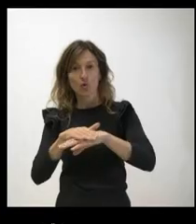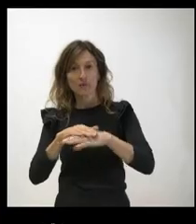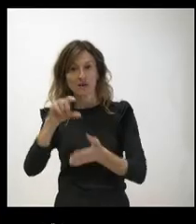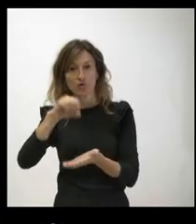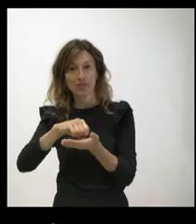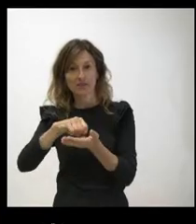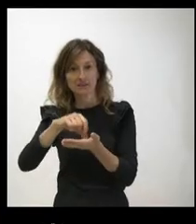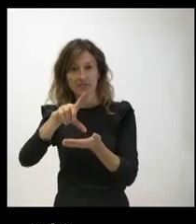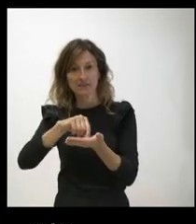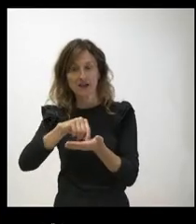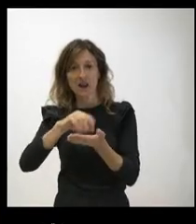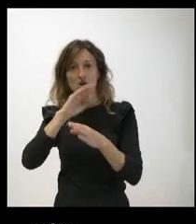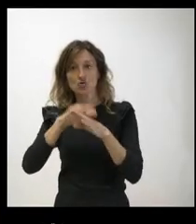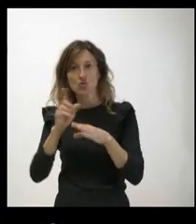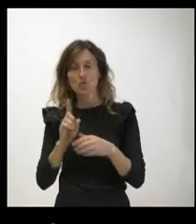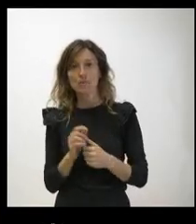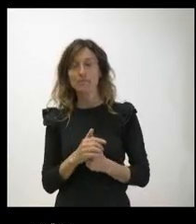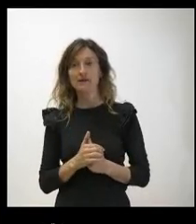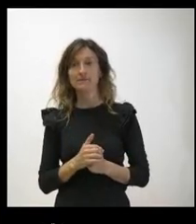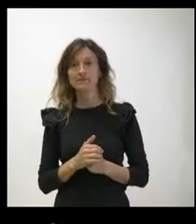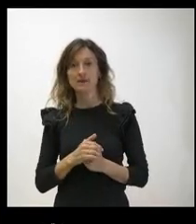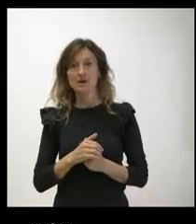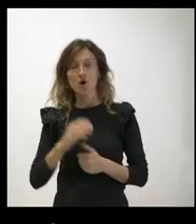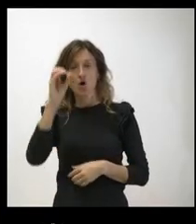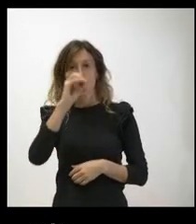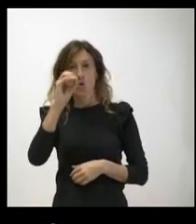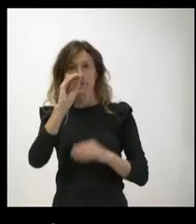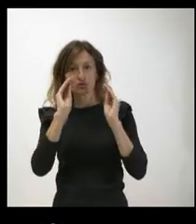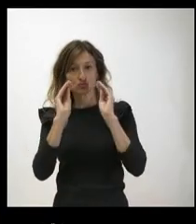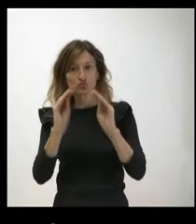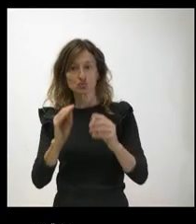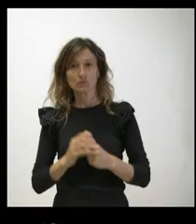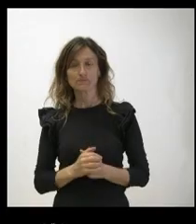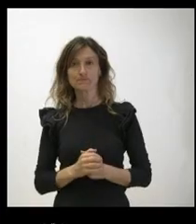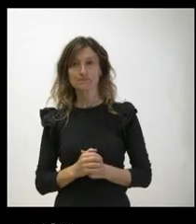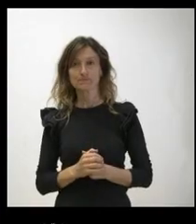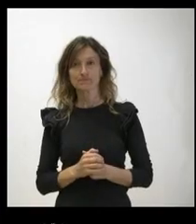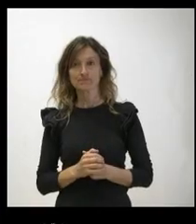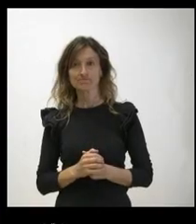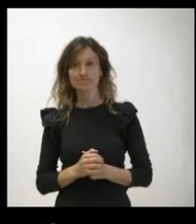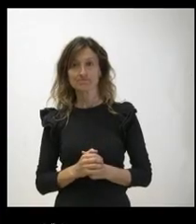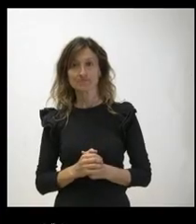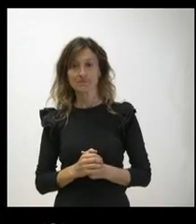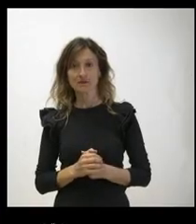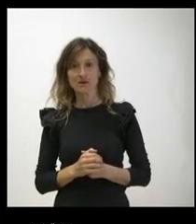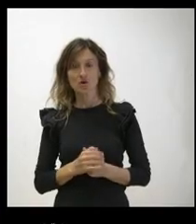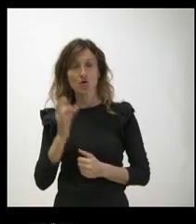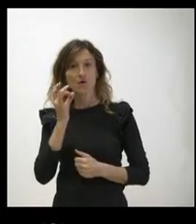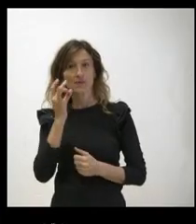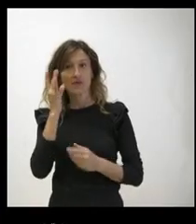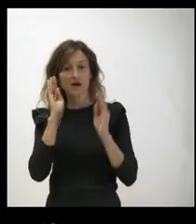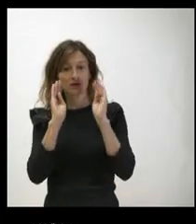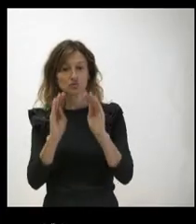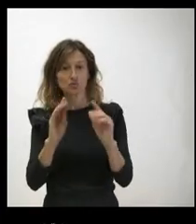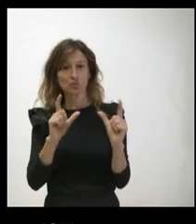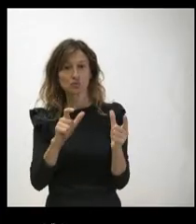no están cumpliendo correctamente esos tratados Cuál es la valoración o cuál es e eh la iniciativa que puede tomar la